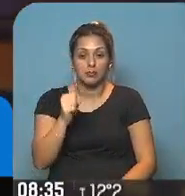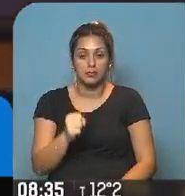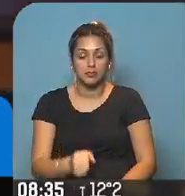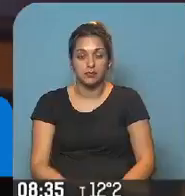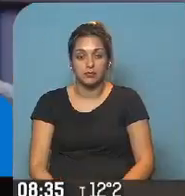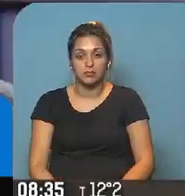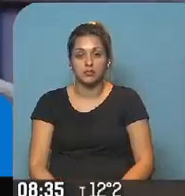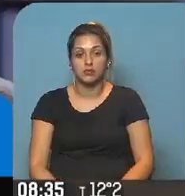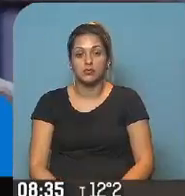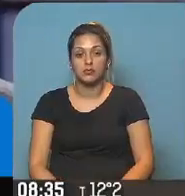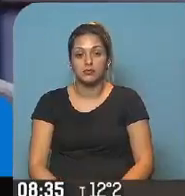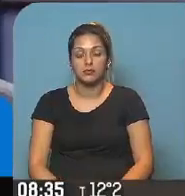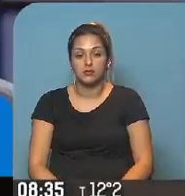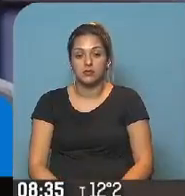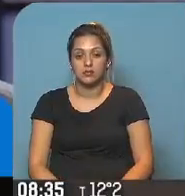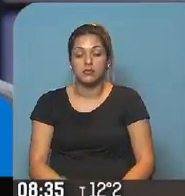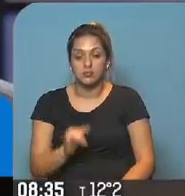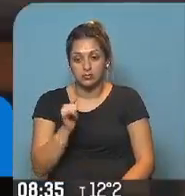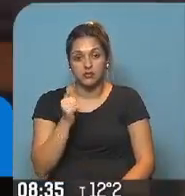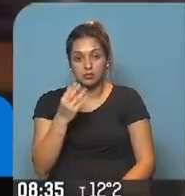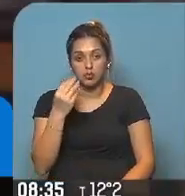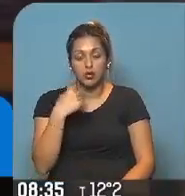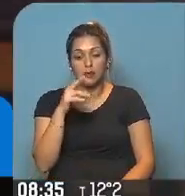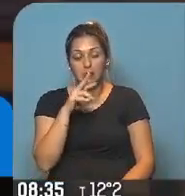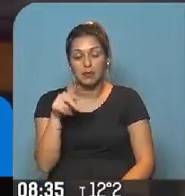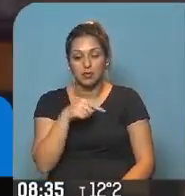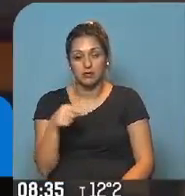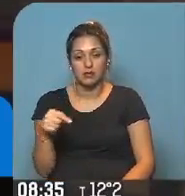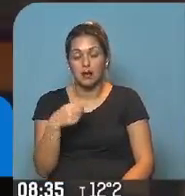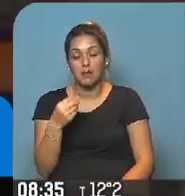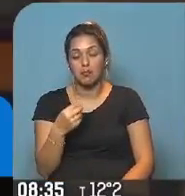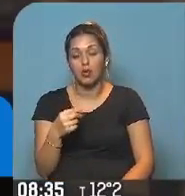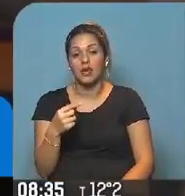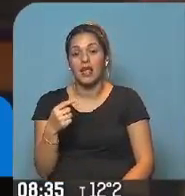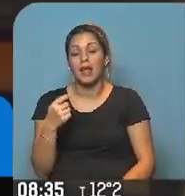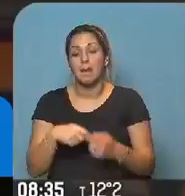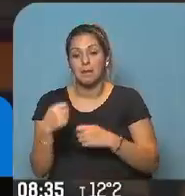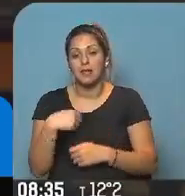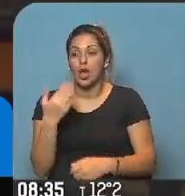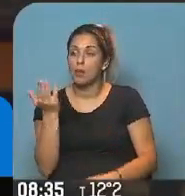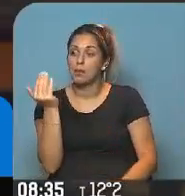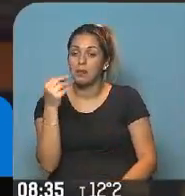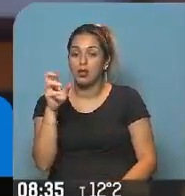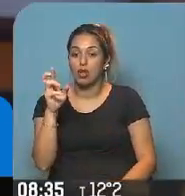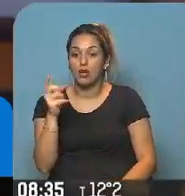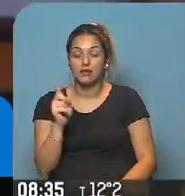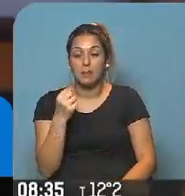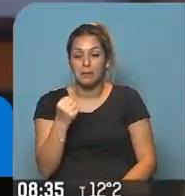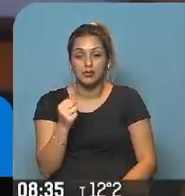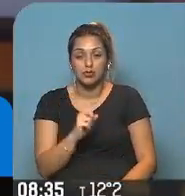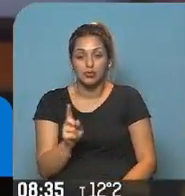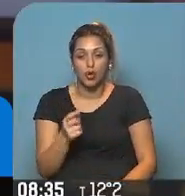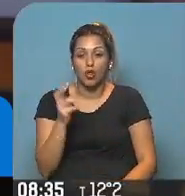De hecho, lo hemos visto en la semana. El mercado demanda dólares y no pesos y no títulos en